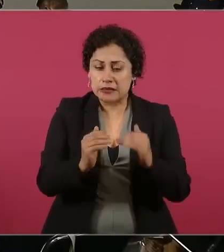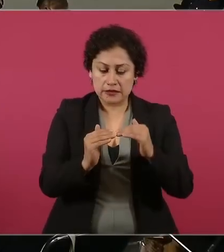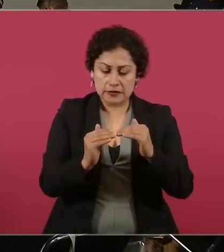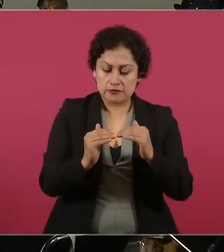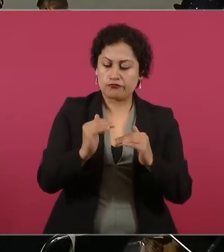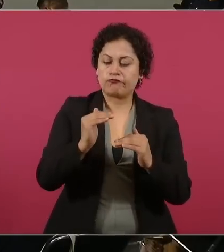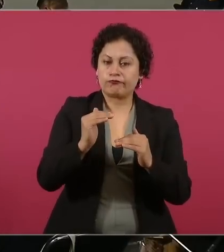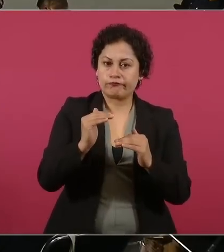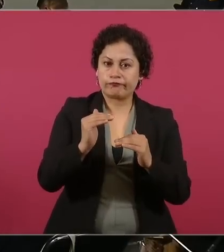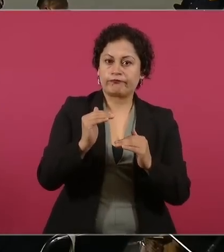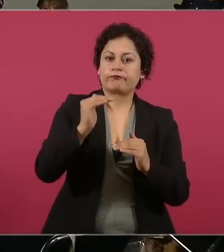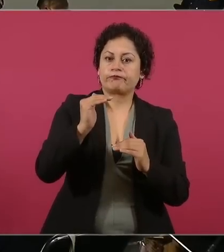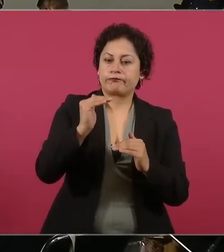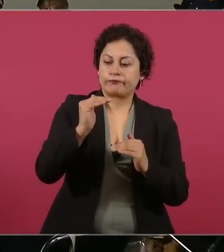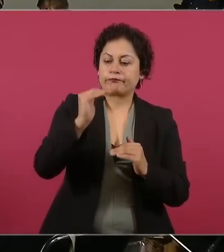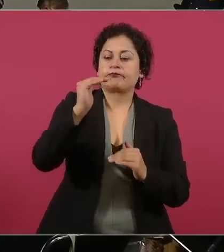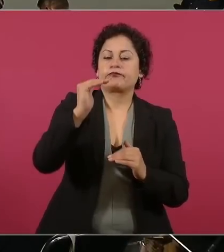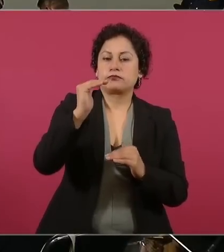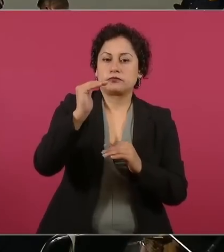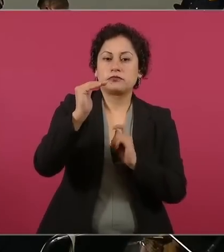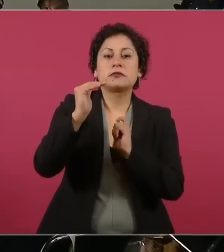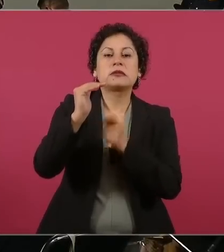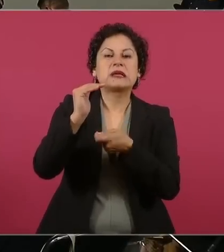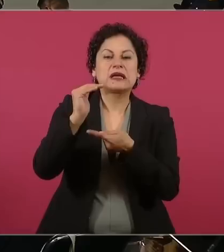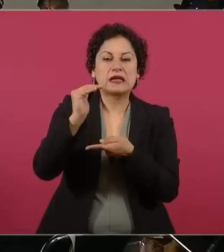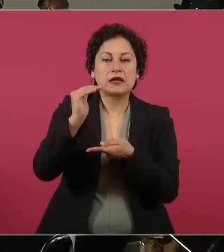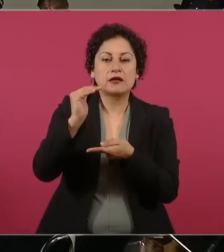vamos a poder tener posibilidad